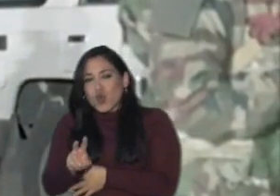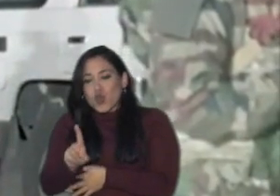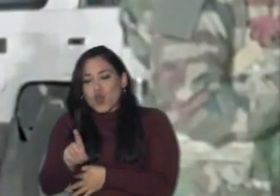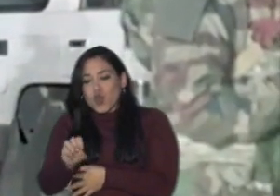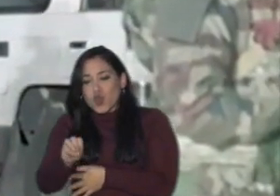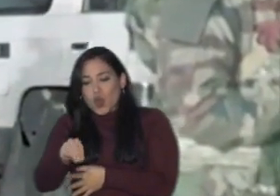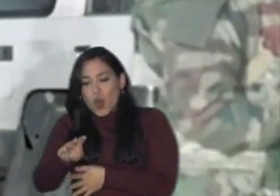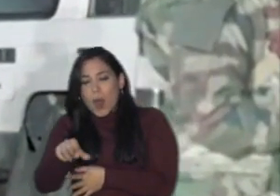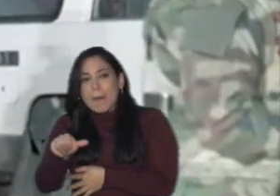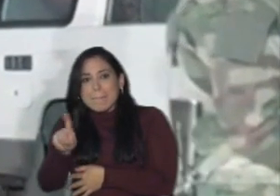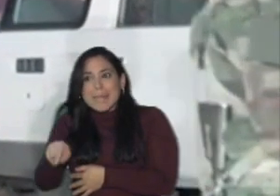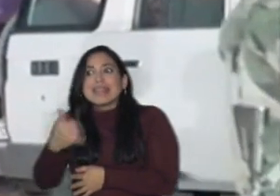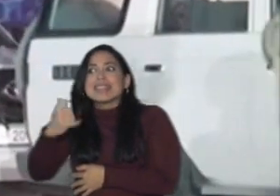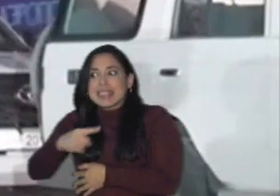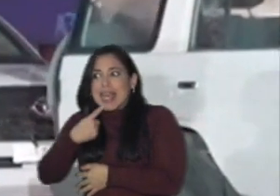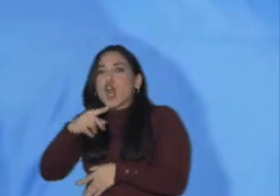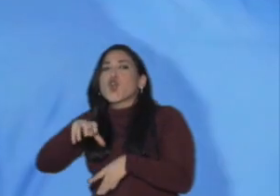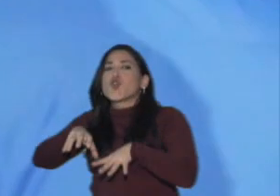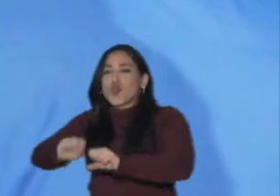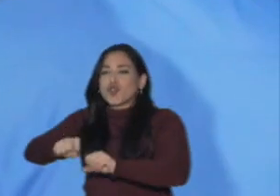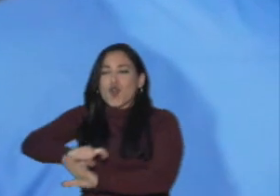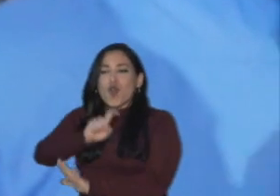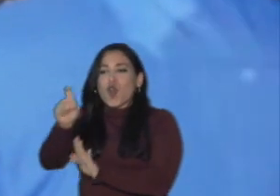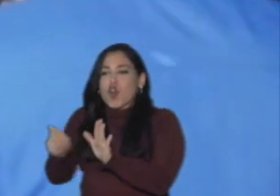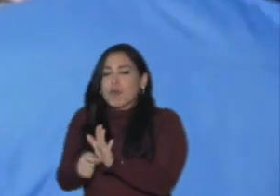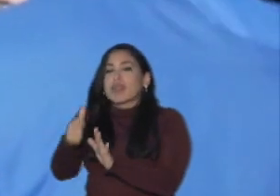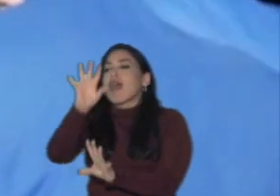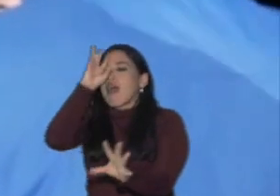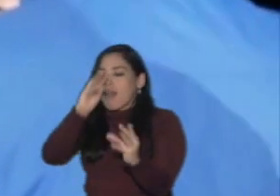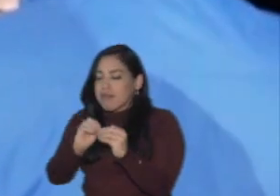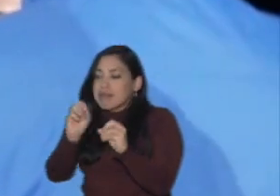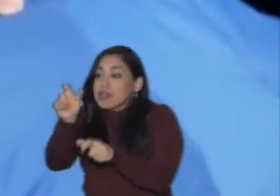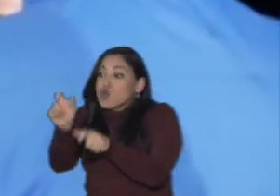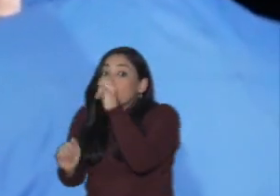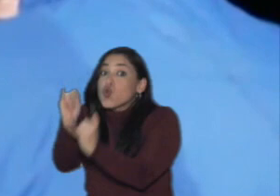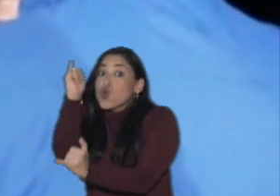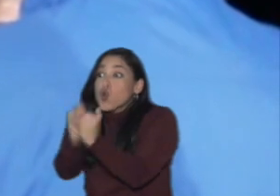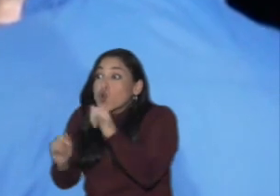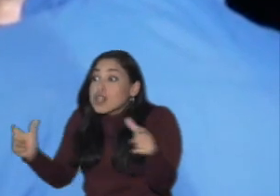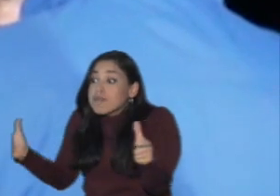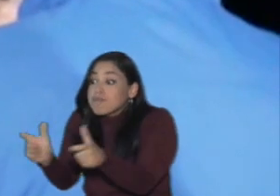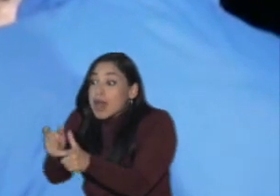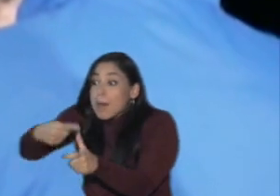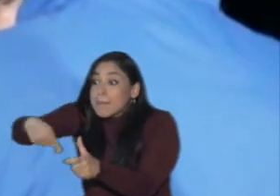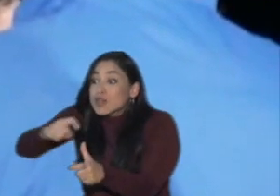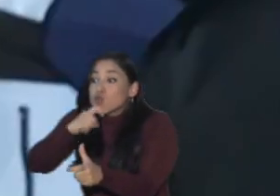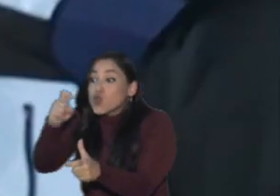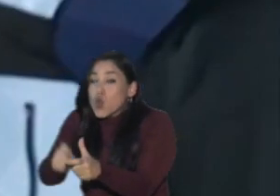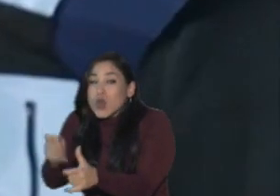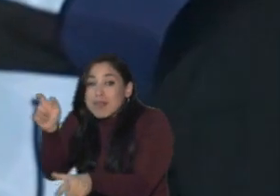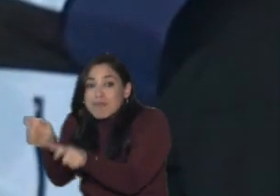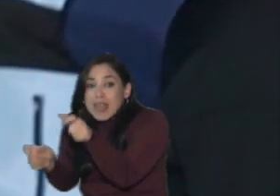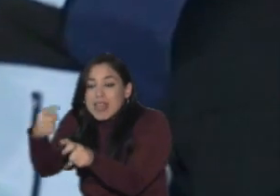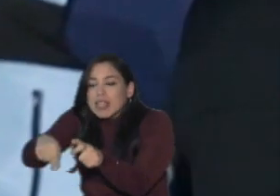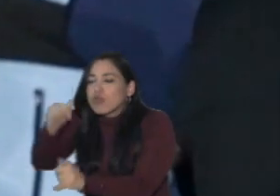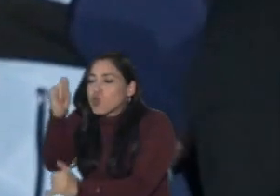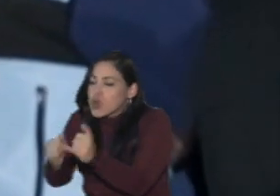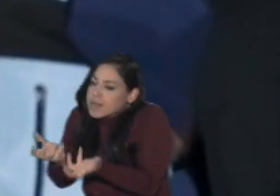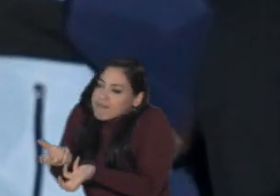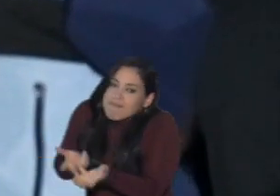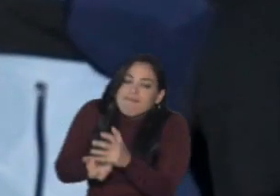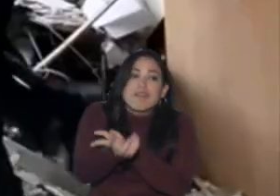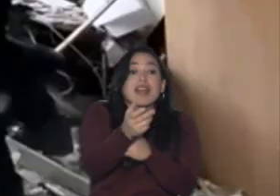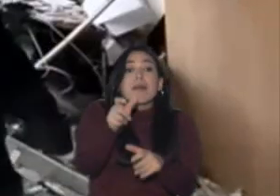casi totalmente ocupada por los rusos, anunciaron un acuerdo para sacar al último reducto ucraniano de la planta siderúrgica de Azovstal,